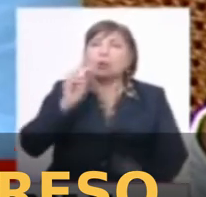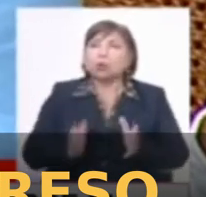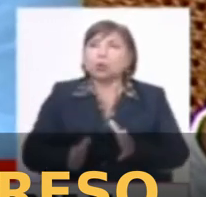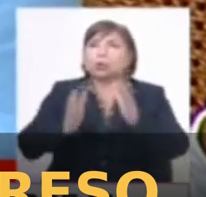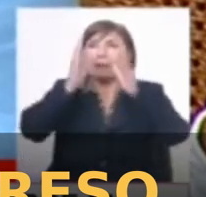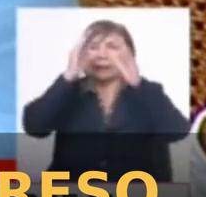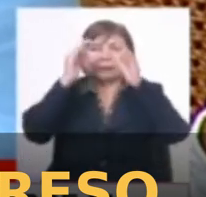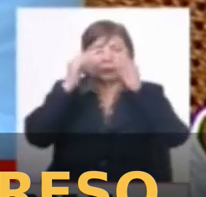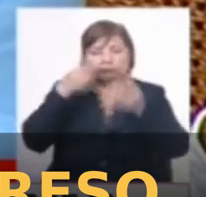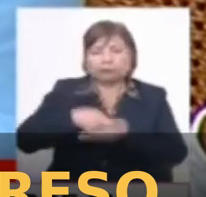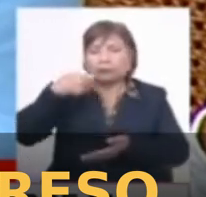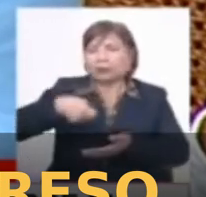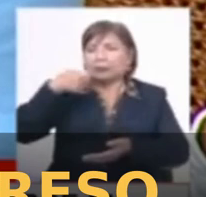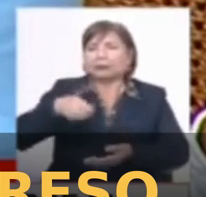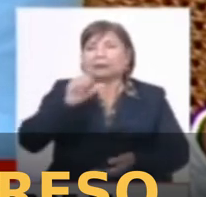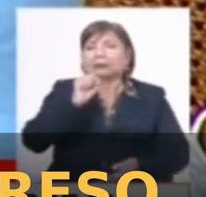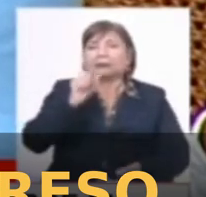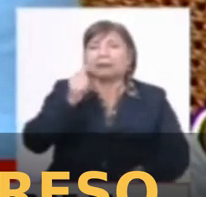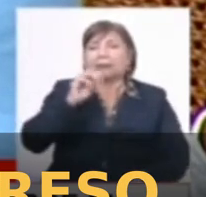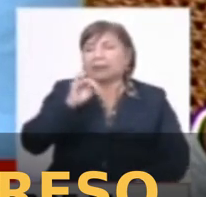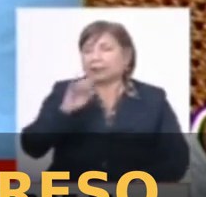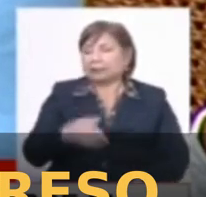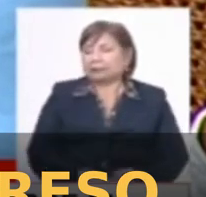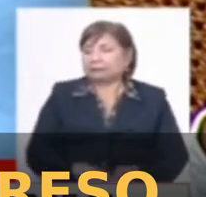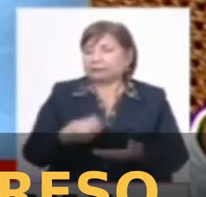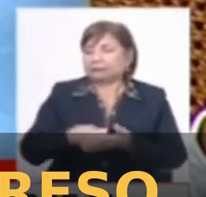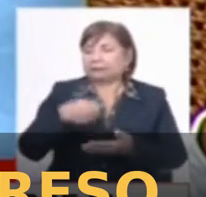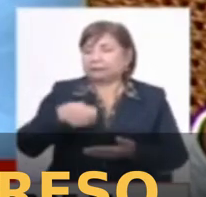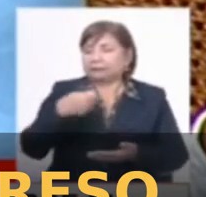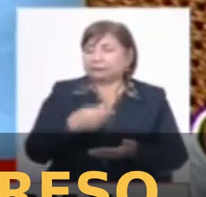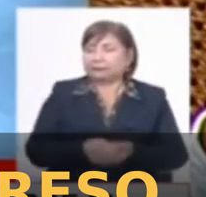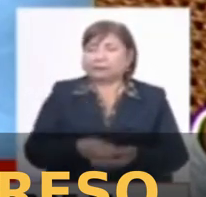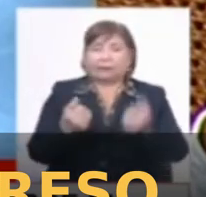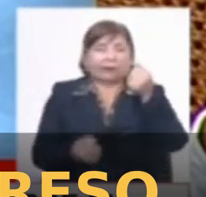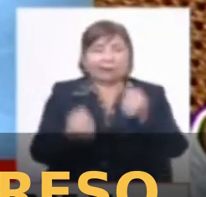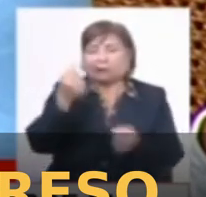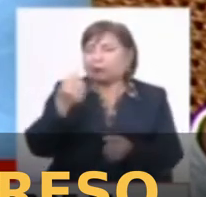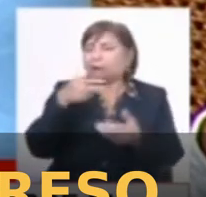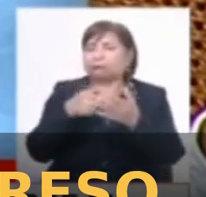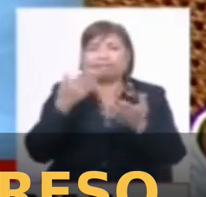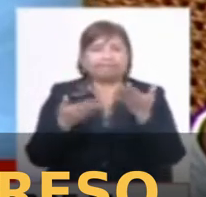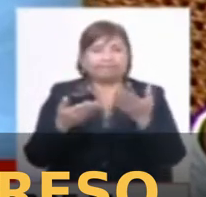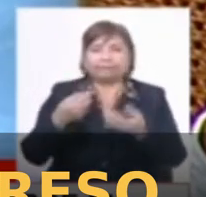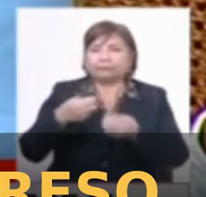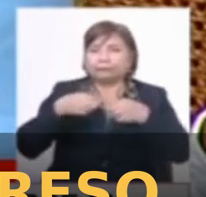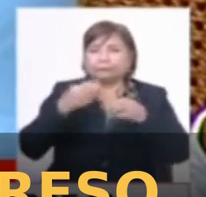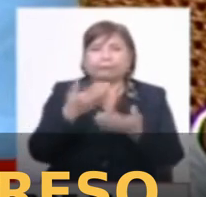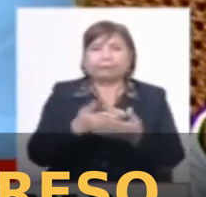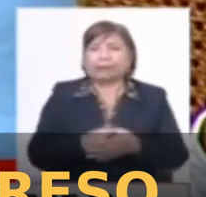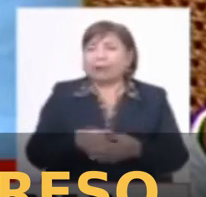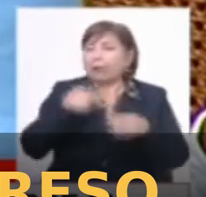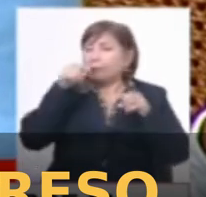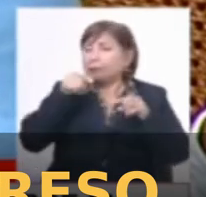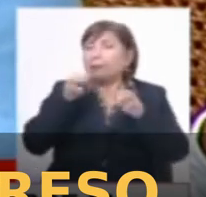que alquila Samir por Erban, le dan los carros, le facultan este carro. Eso ha